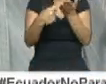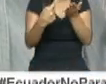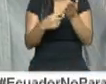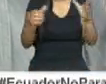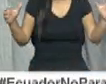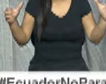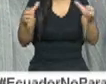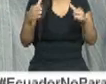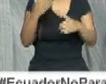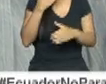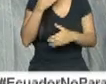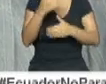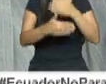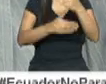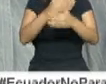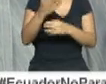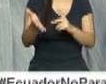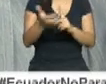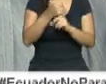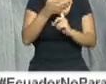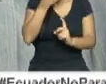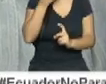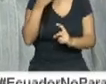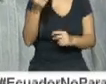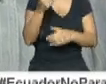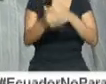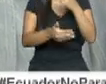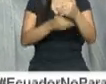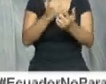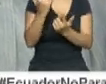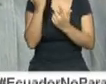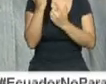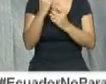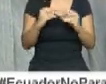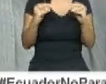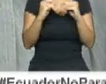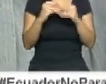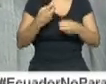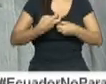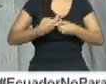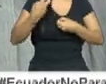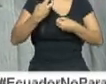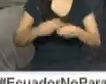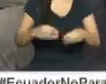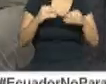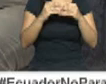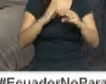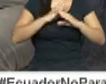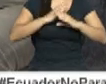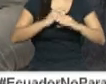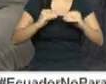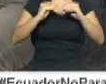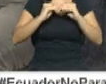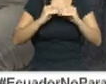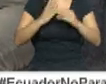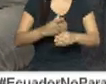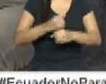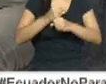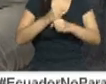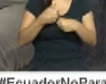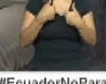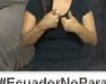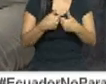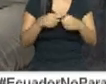cabo para conseguir unas Fuerzas Armadas mucho más disuasivas, un campo de defensa mucho más sólido, ¿sí?,